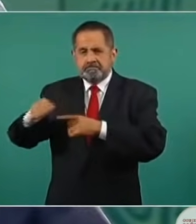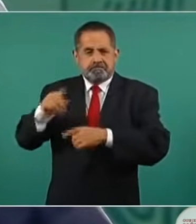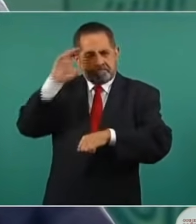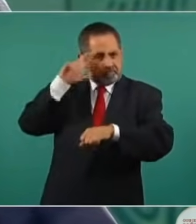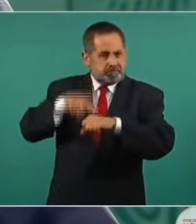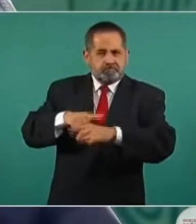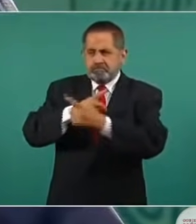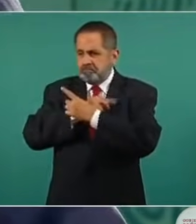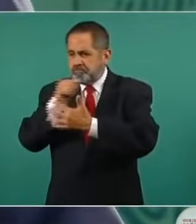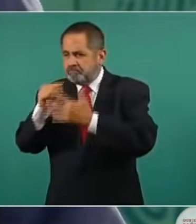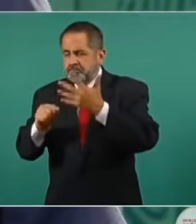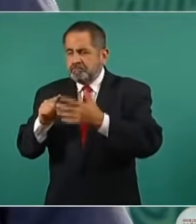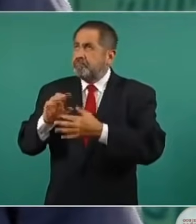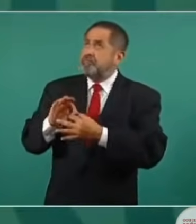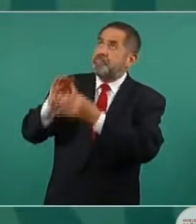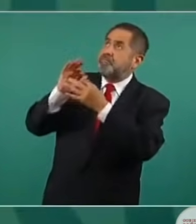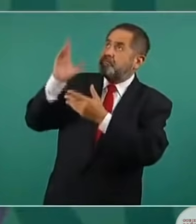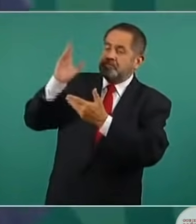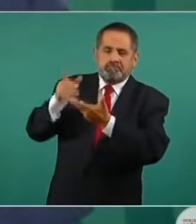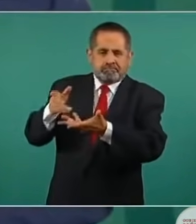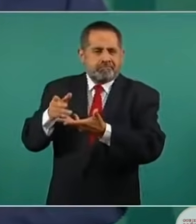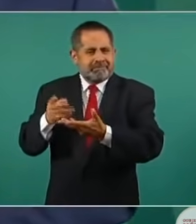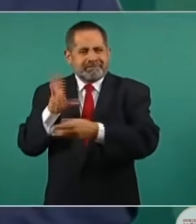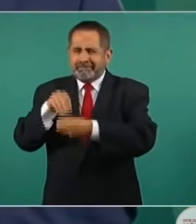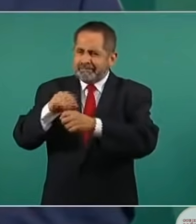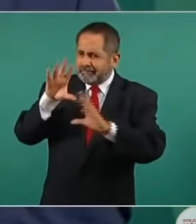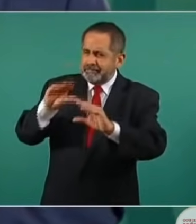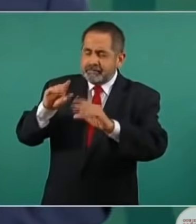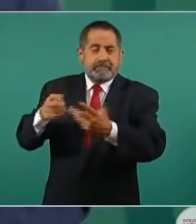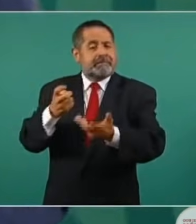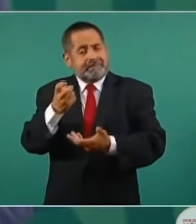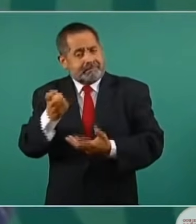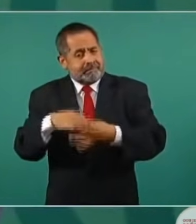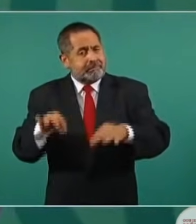culturales, morales, espirituales. Eso fue también